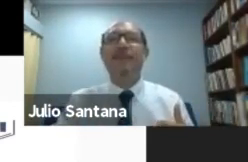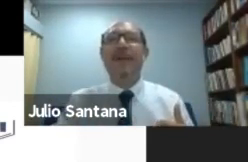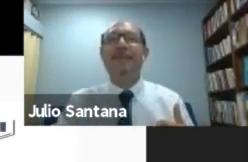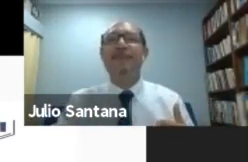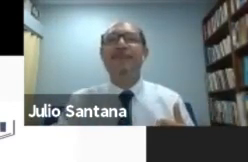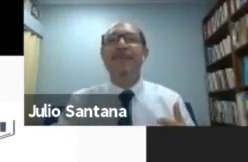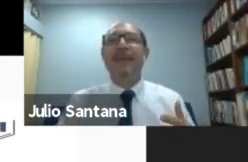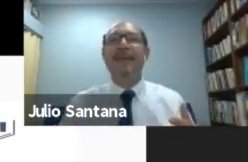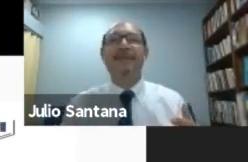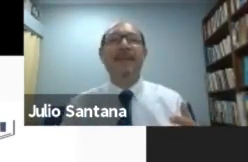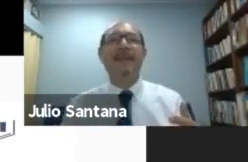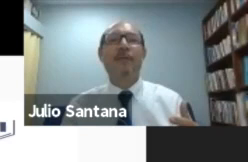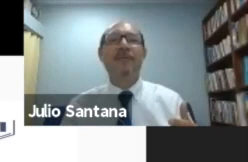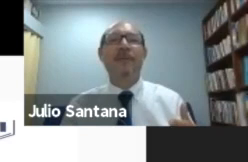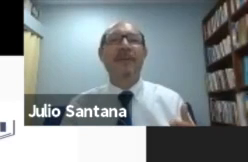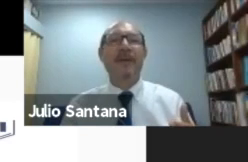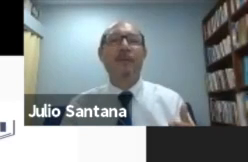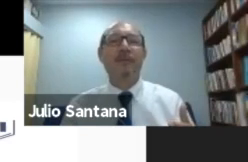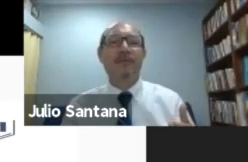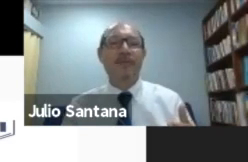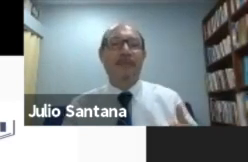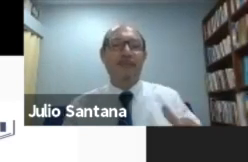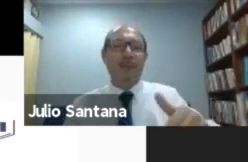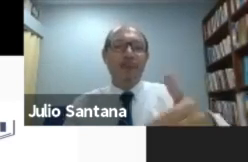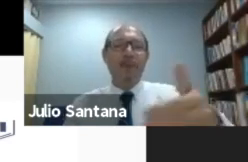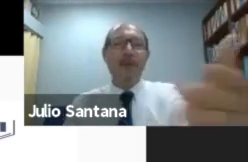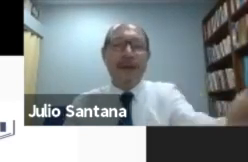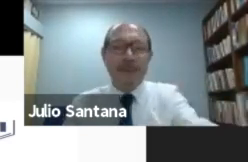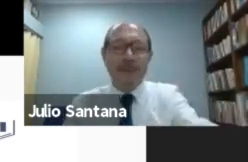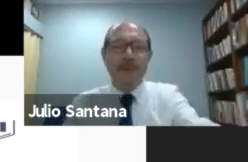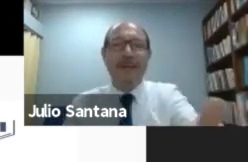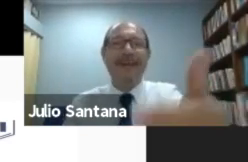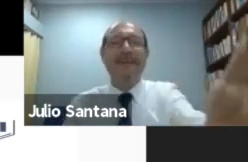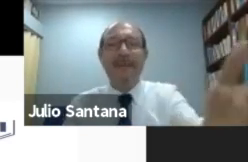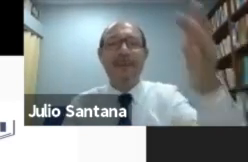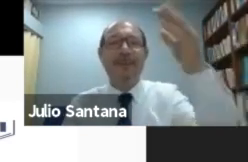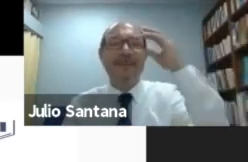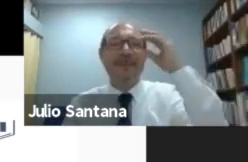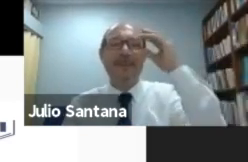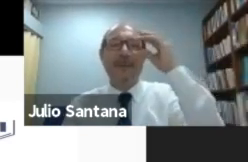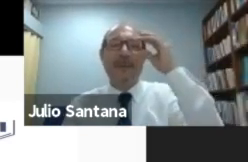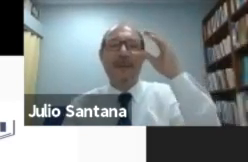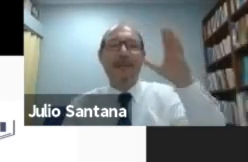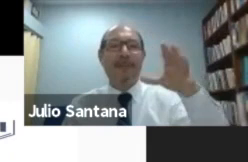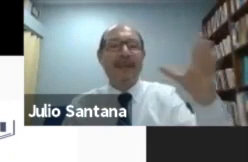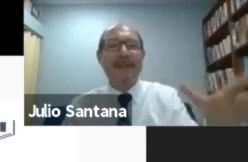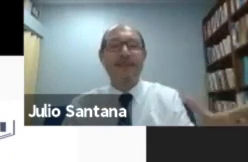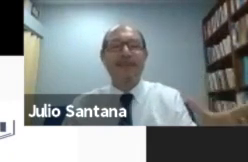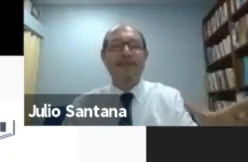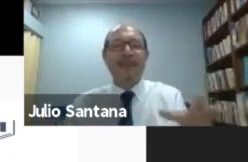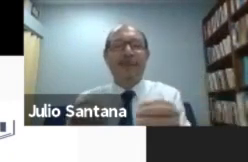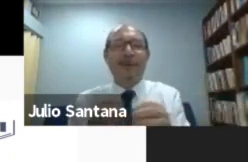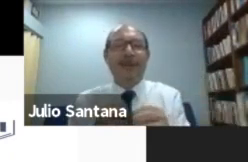estrategias virtuales y diferentes condiciones de salud. Uno de los artículos es ese que estoy presentándole en